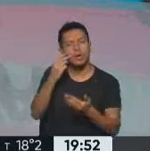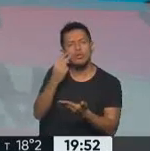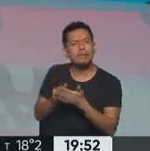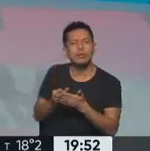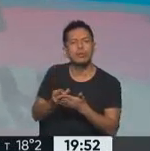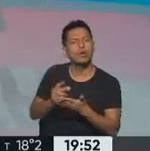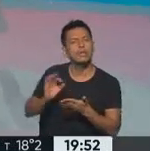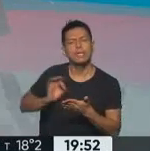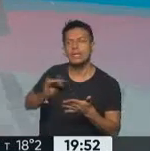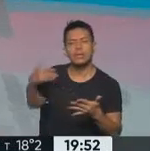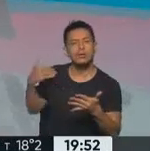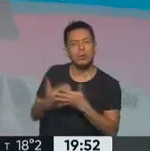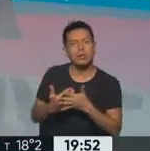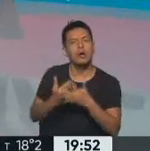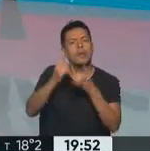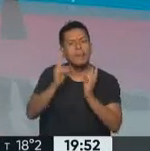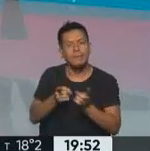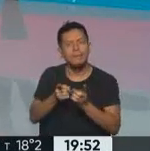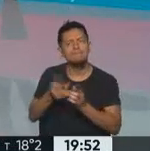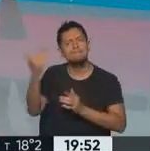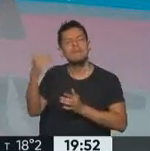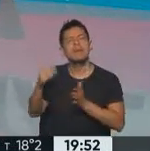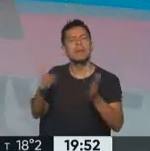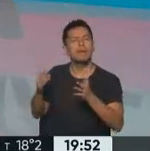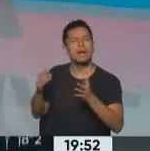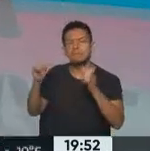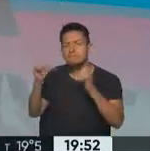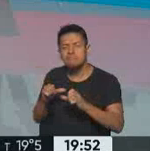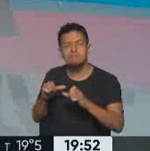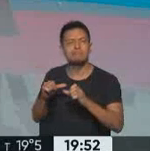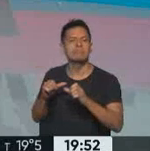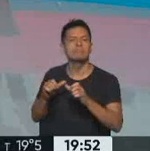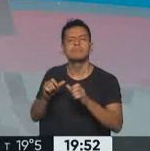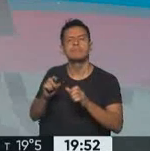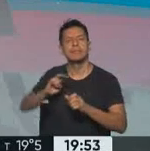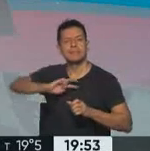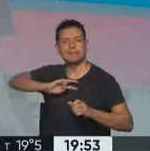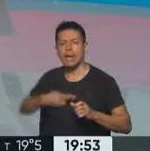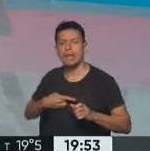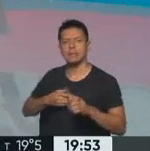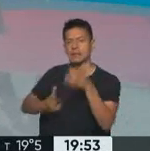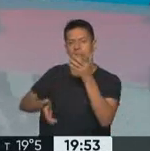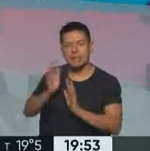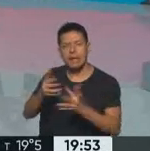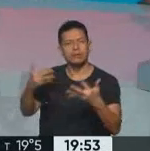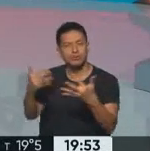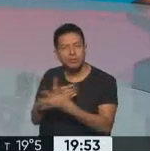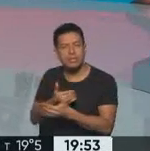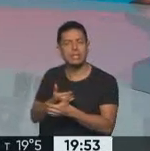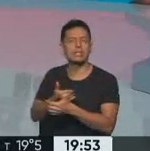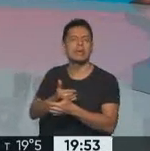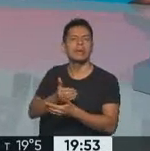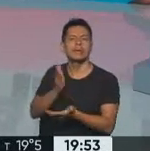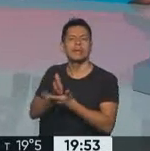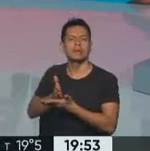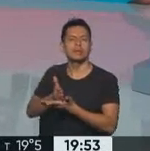ver una reparación con la época oscura y muchas personas trans que han sufrido maltratos y violaciones a los derechos